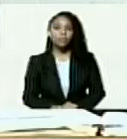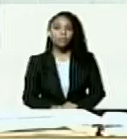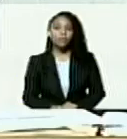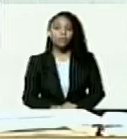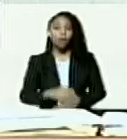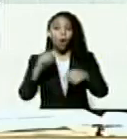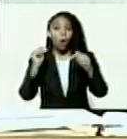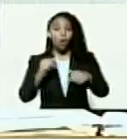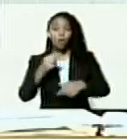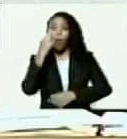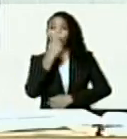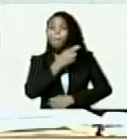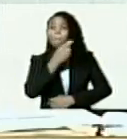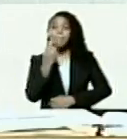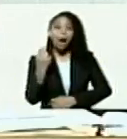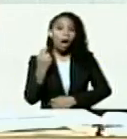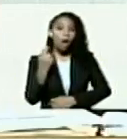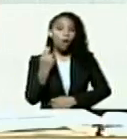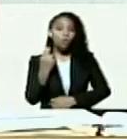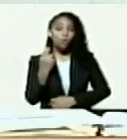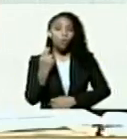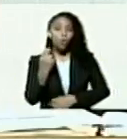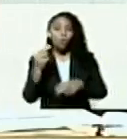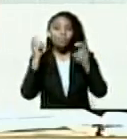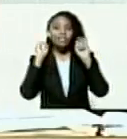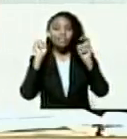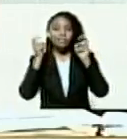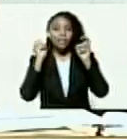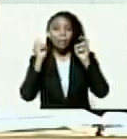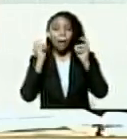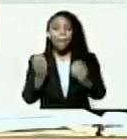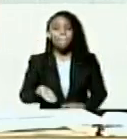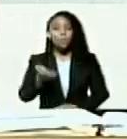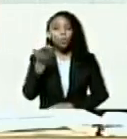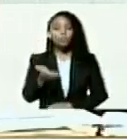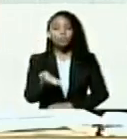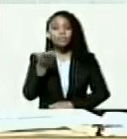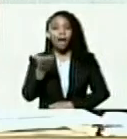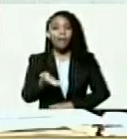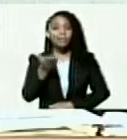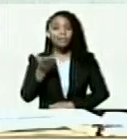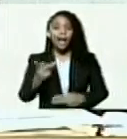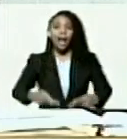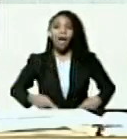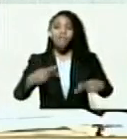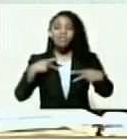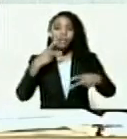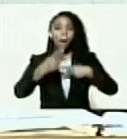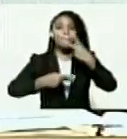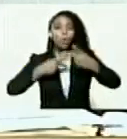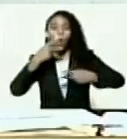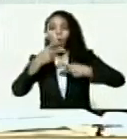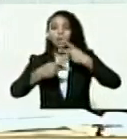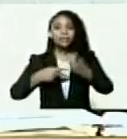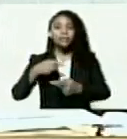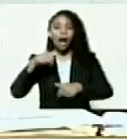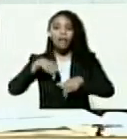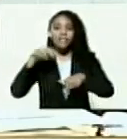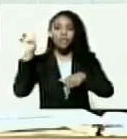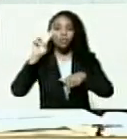Hoy nos ocupa un momento estelar de la vida política de